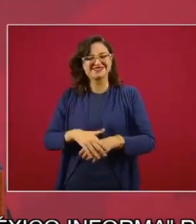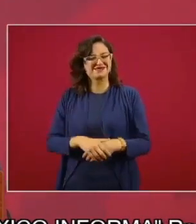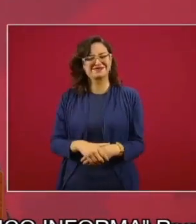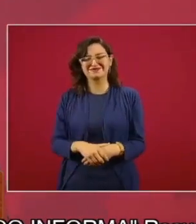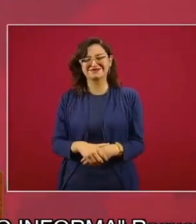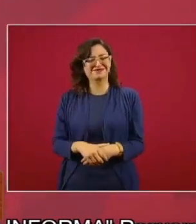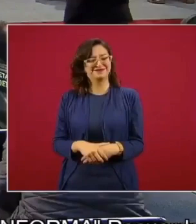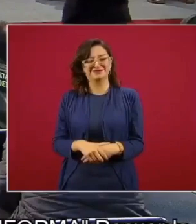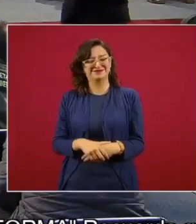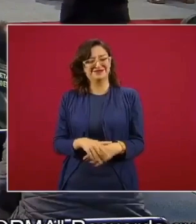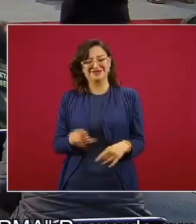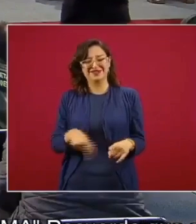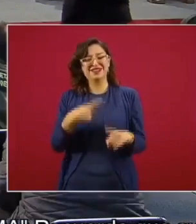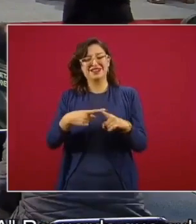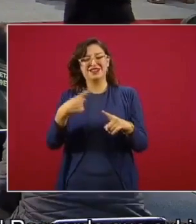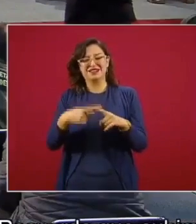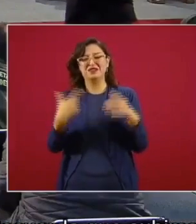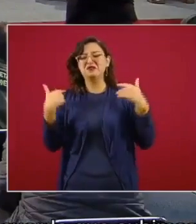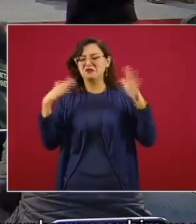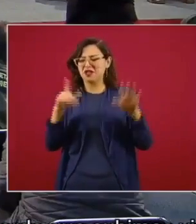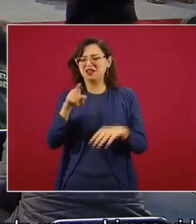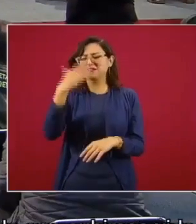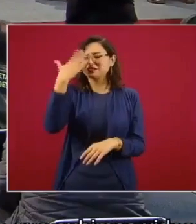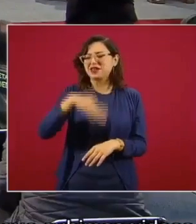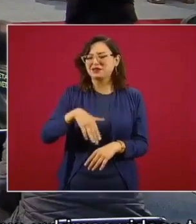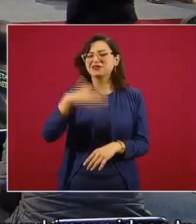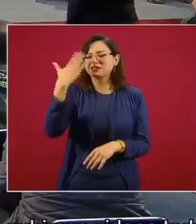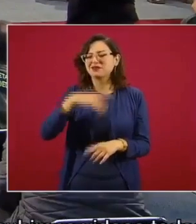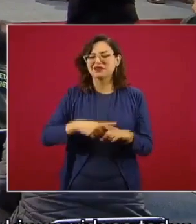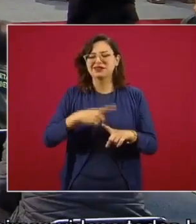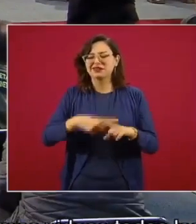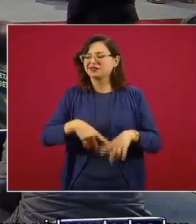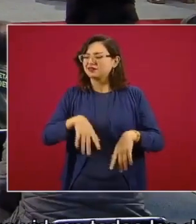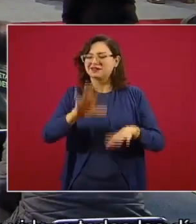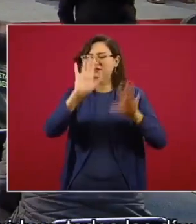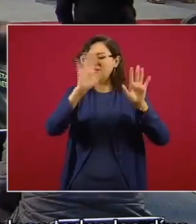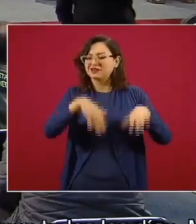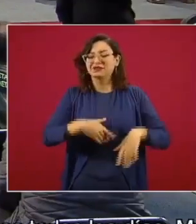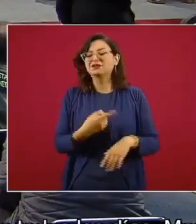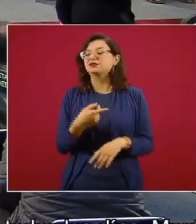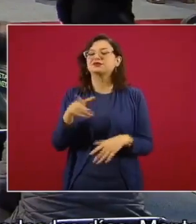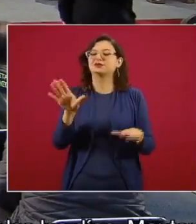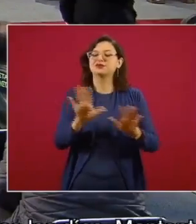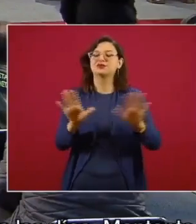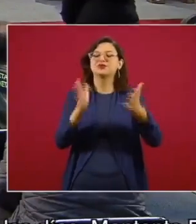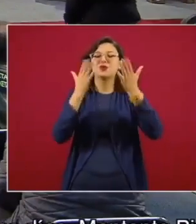Ahí se los dejo de tarea para… No, les va a costar mucho trabajo, ya hasta lo saben. Pero bueno,